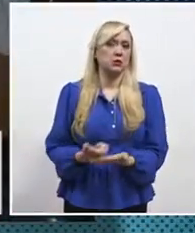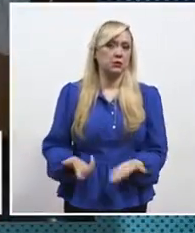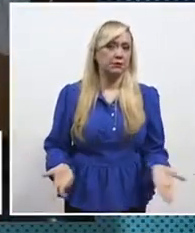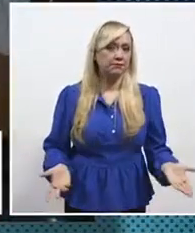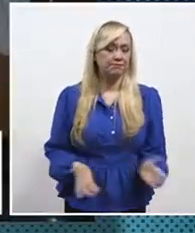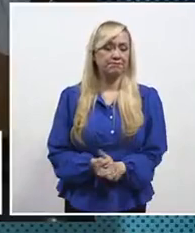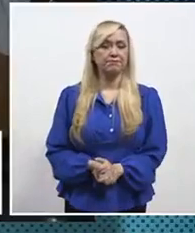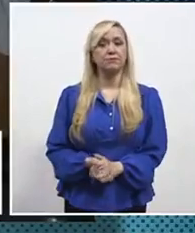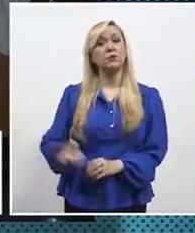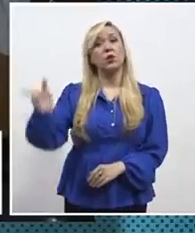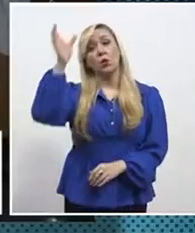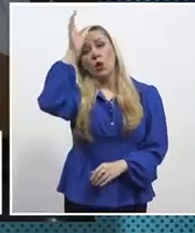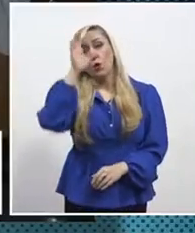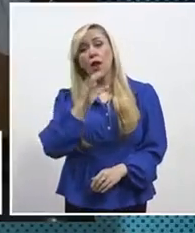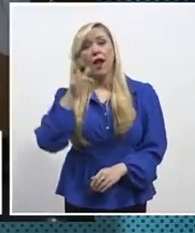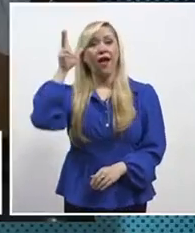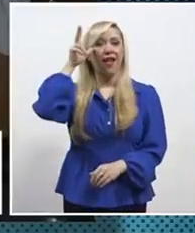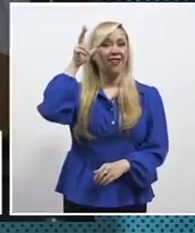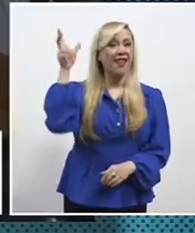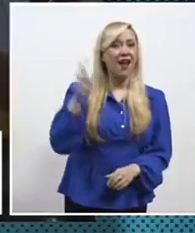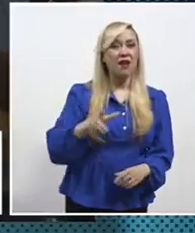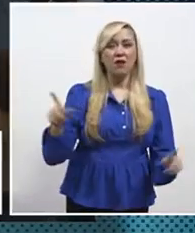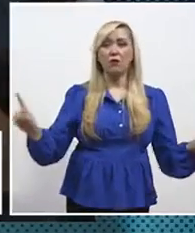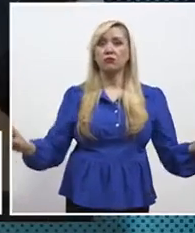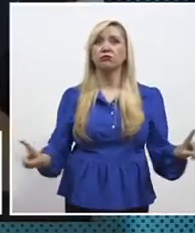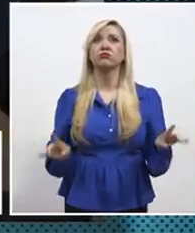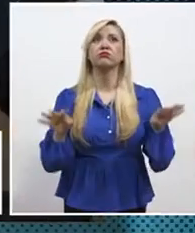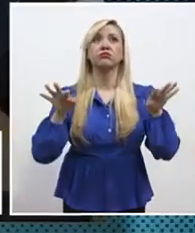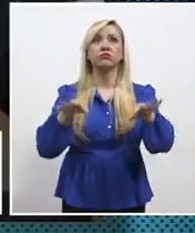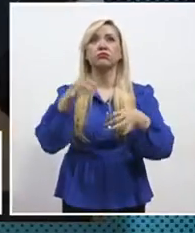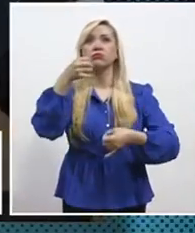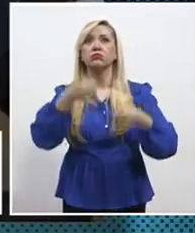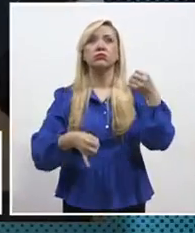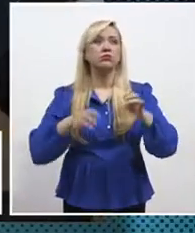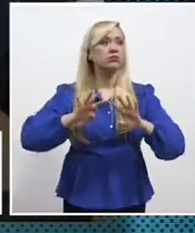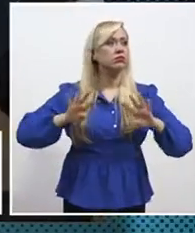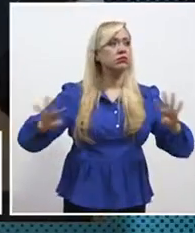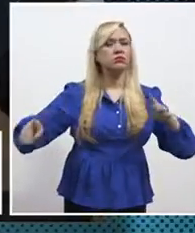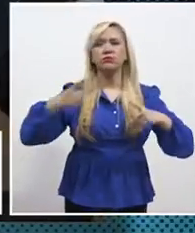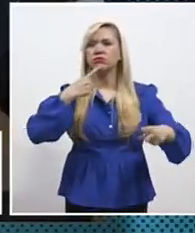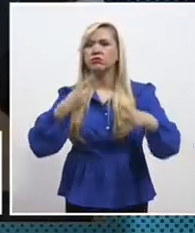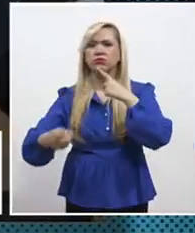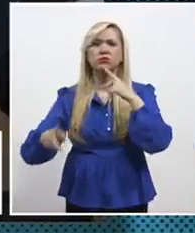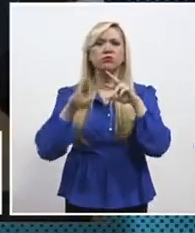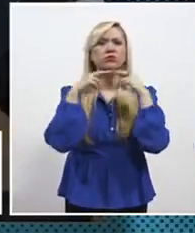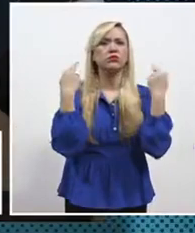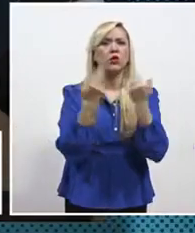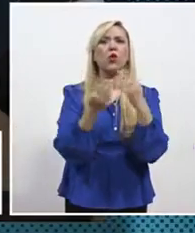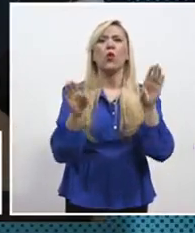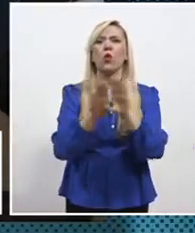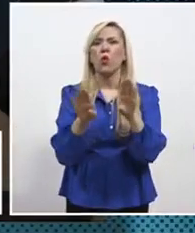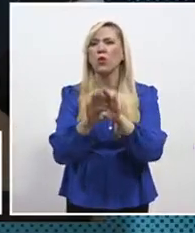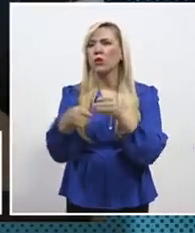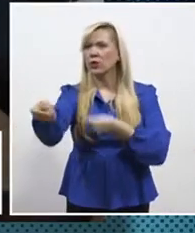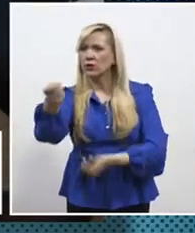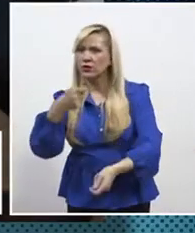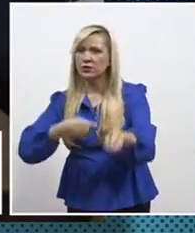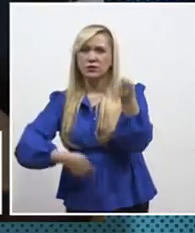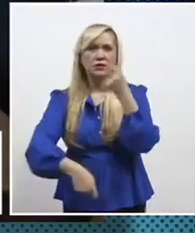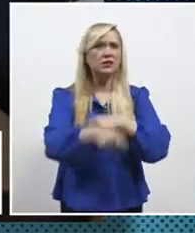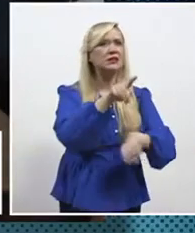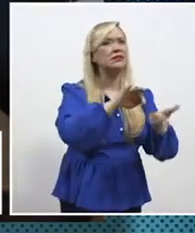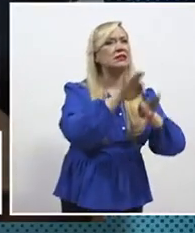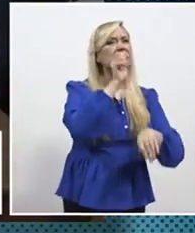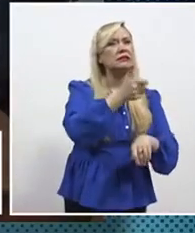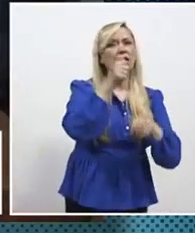Juzgadores de Coahuila e Hidalgo sostuvieron un encuentro para intercambiar experiencias y buenas prácticas de los juzgados especializados de violencia